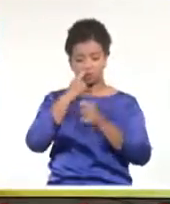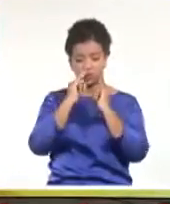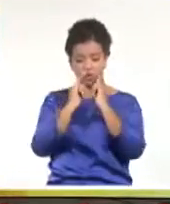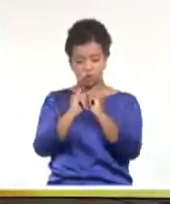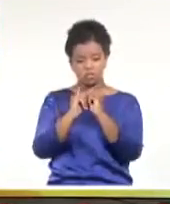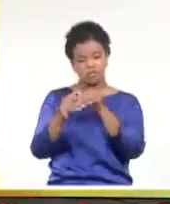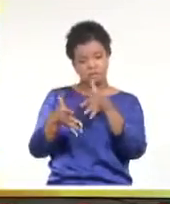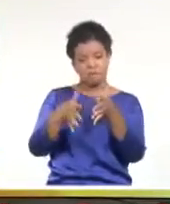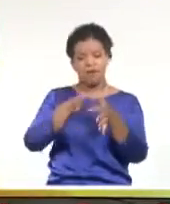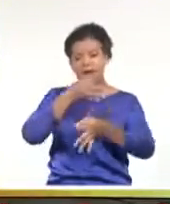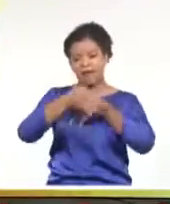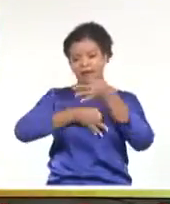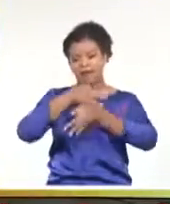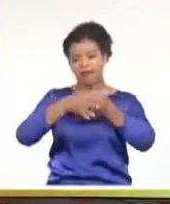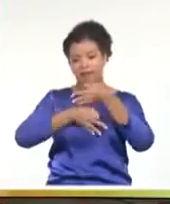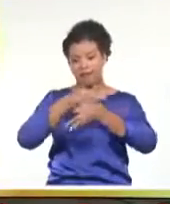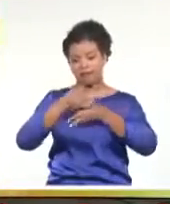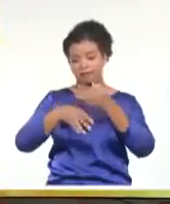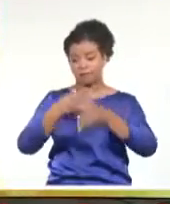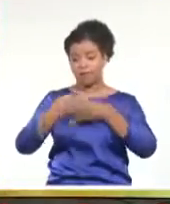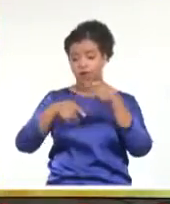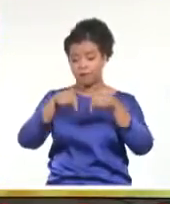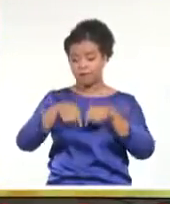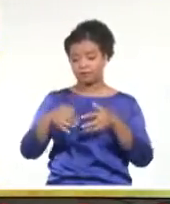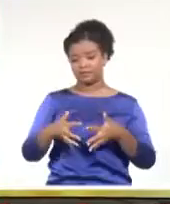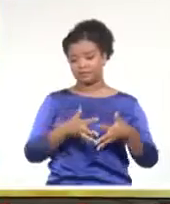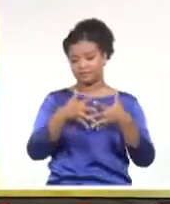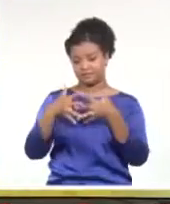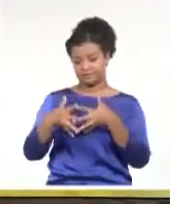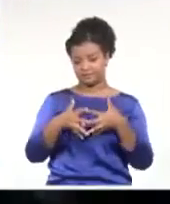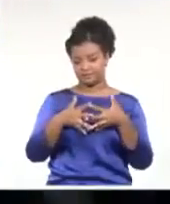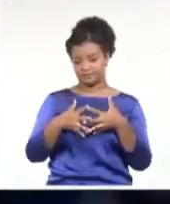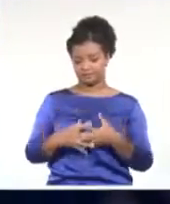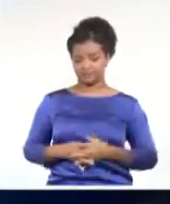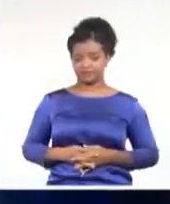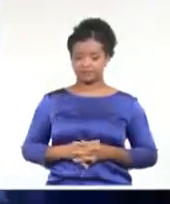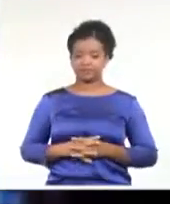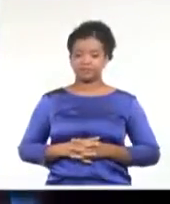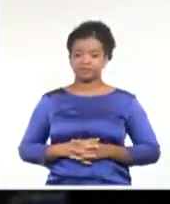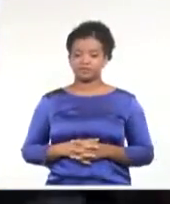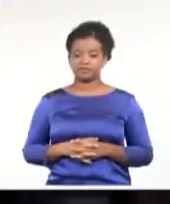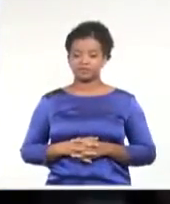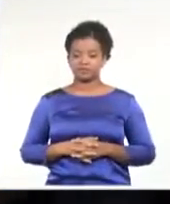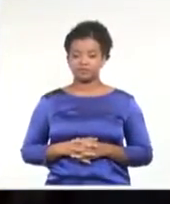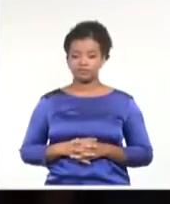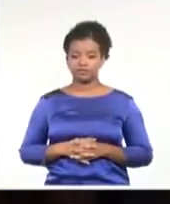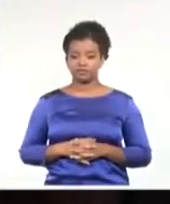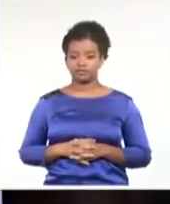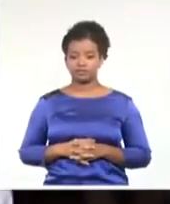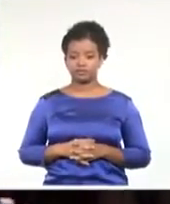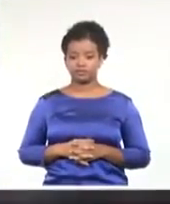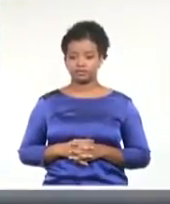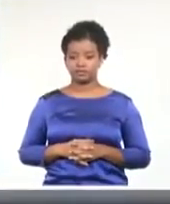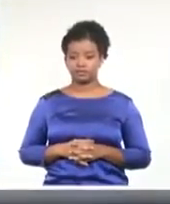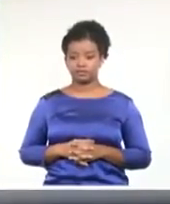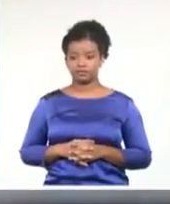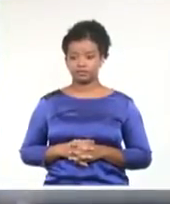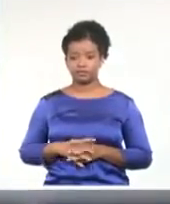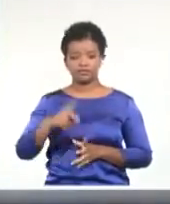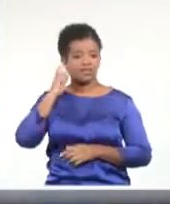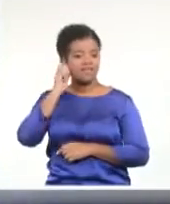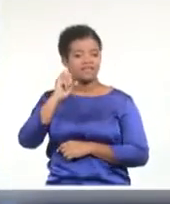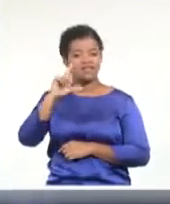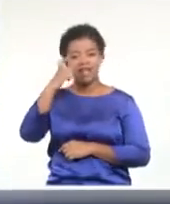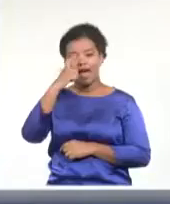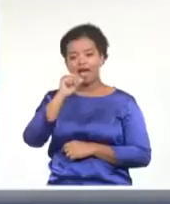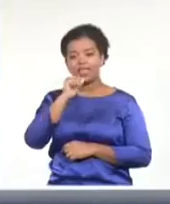muy bien la polarización que existe en ese país. En Filadelfia, el presidente Joe Biden se